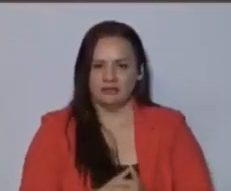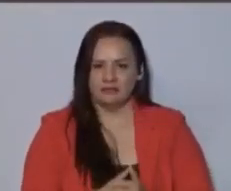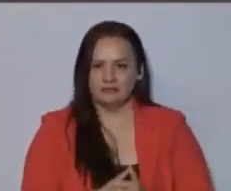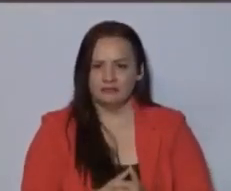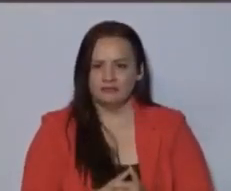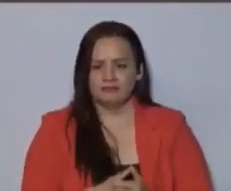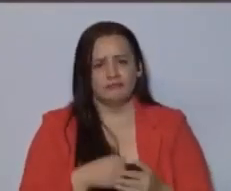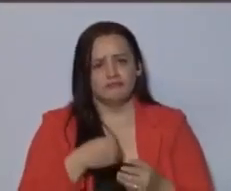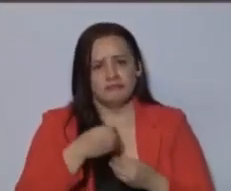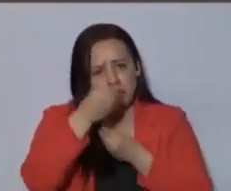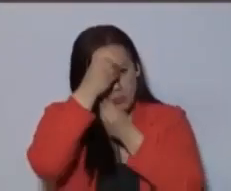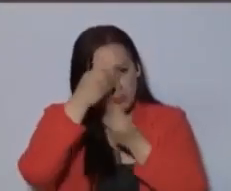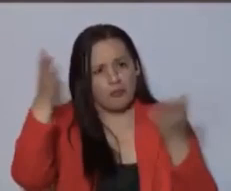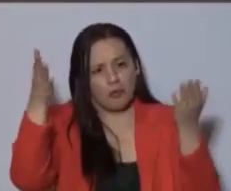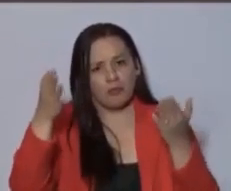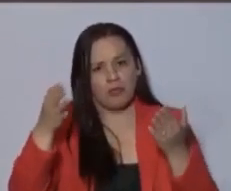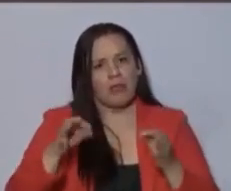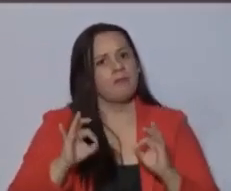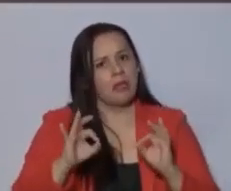Lo anuncia oportunamente.